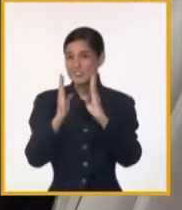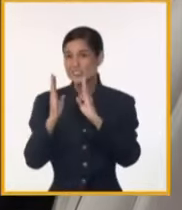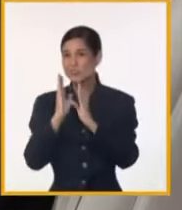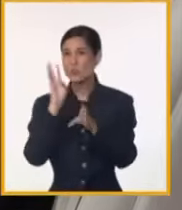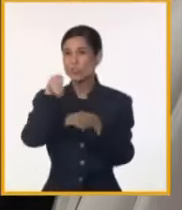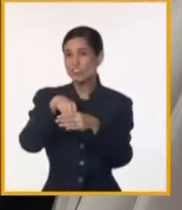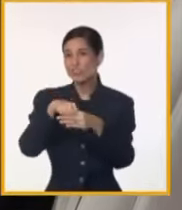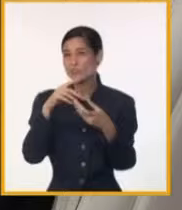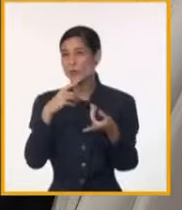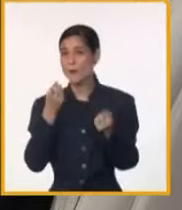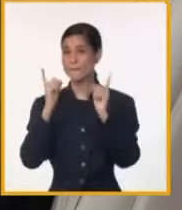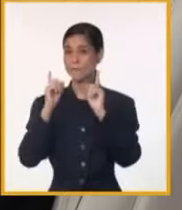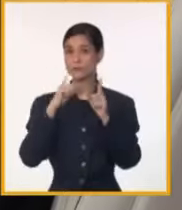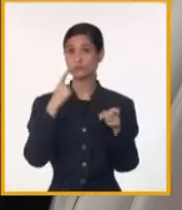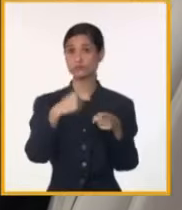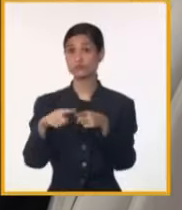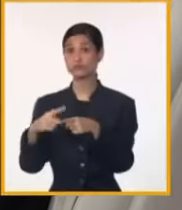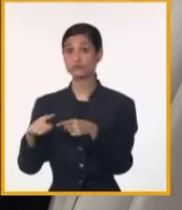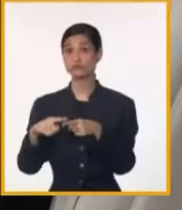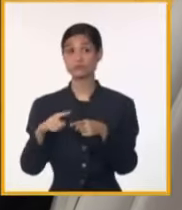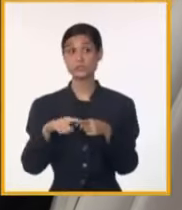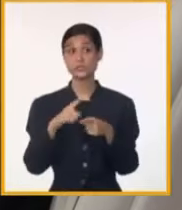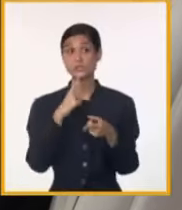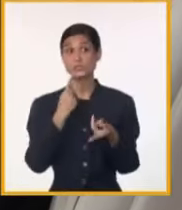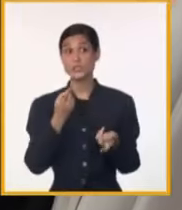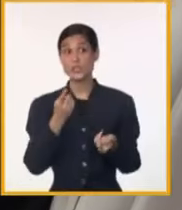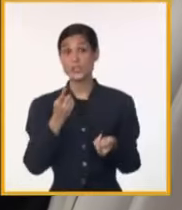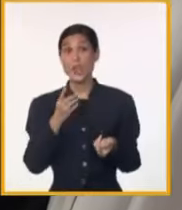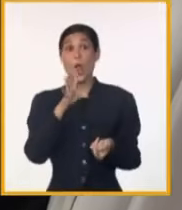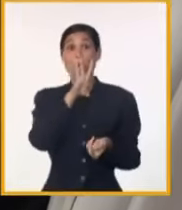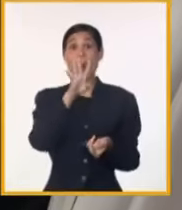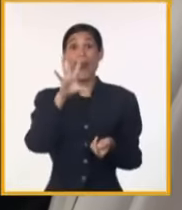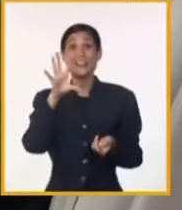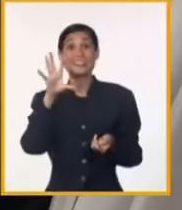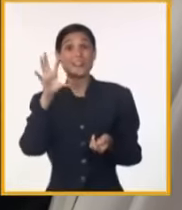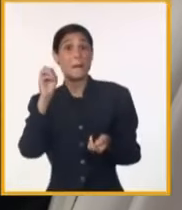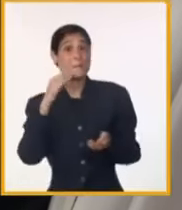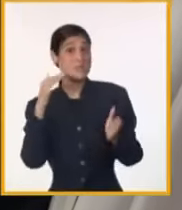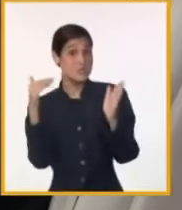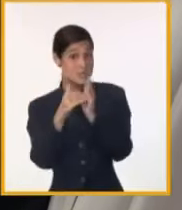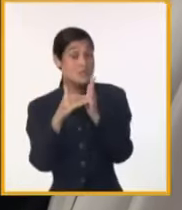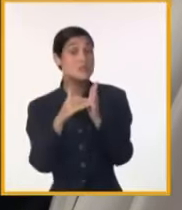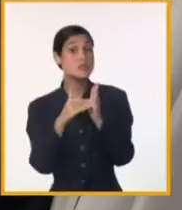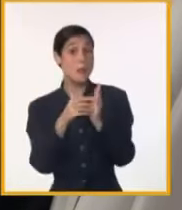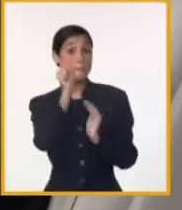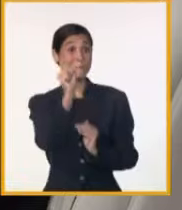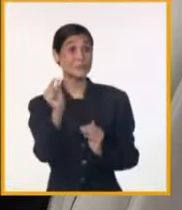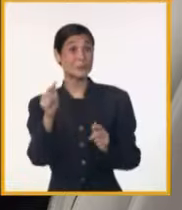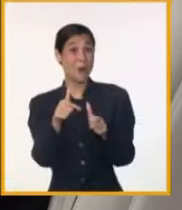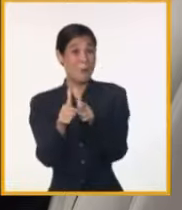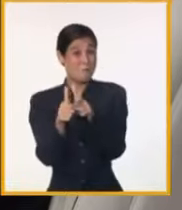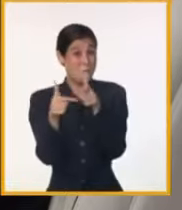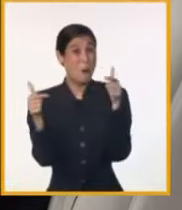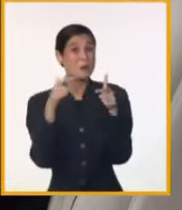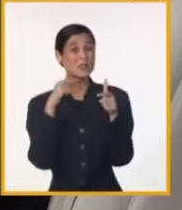dejado más de 40,000 efectivamente ahora es un sacrificio espectacular